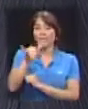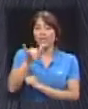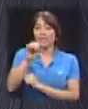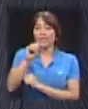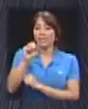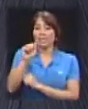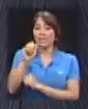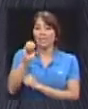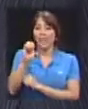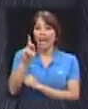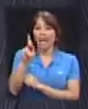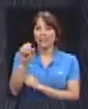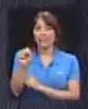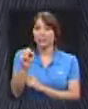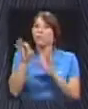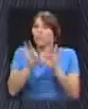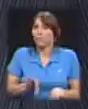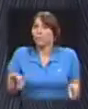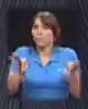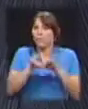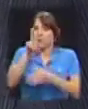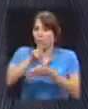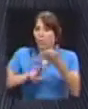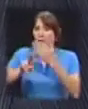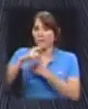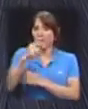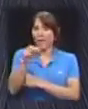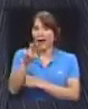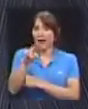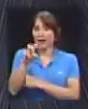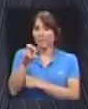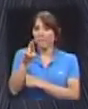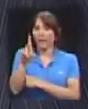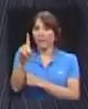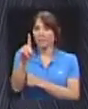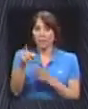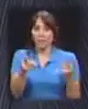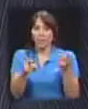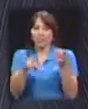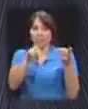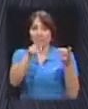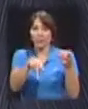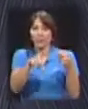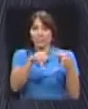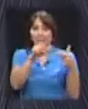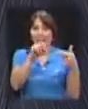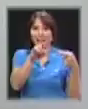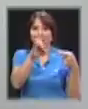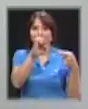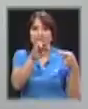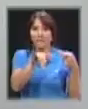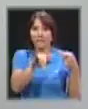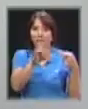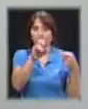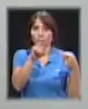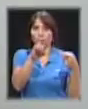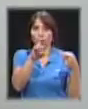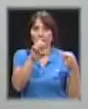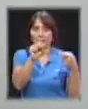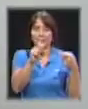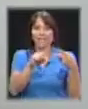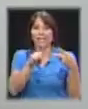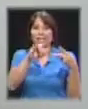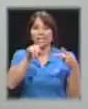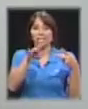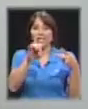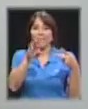de Harvard. Y bueno, fuimos Silvia Charpentier y yo a ese desayuno con Larry Summers, el hijo de mi profesor, y con Jeffrey